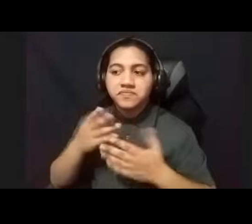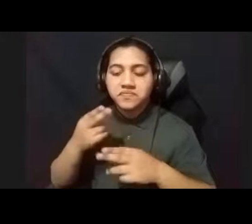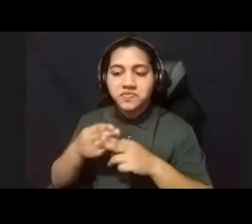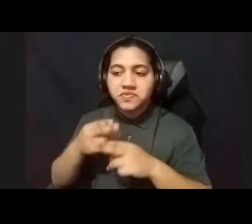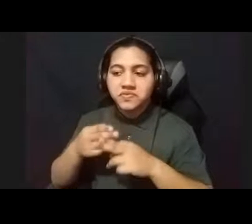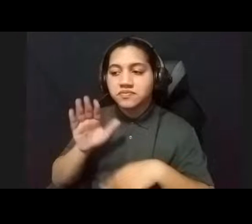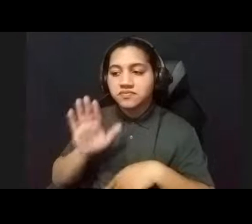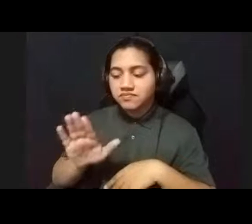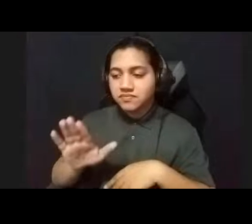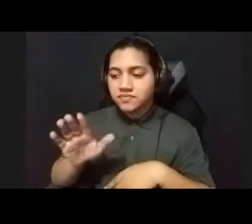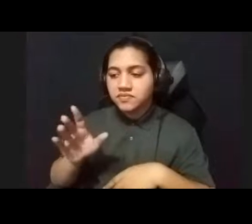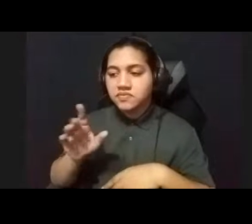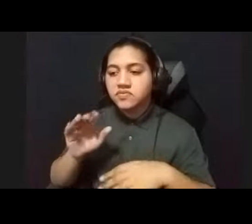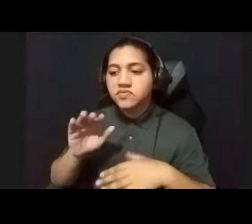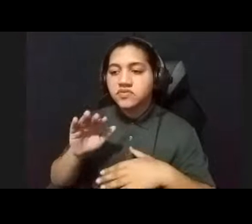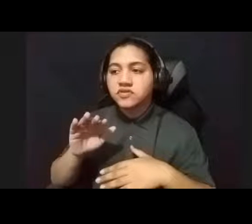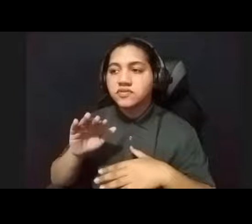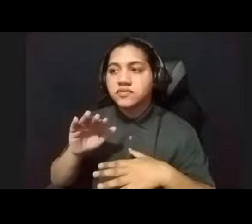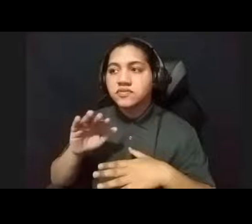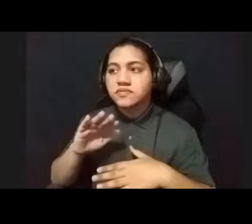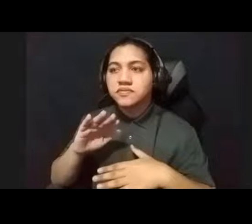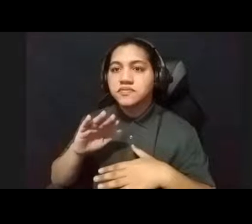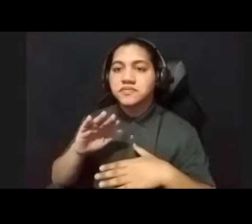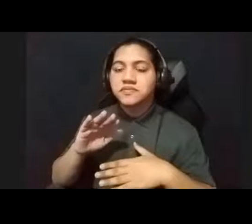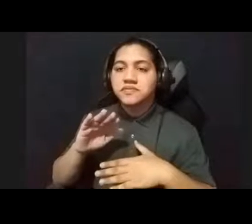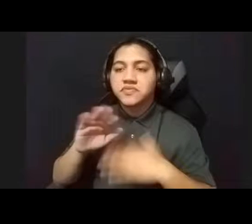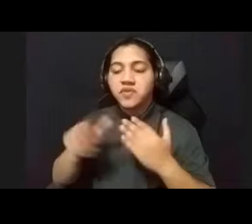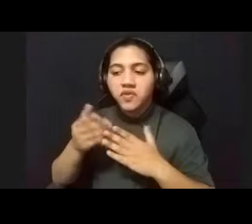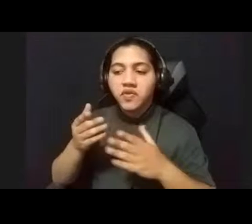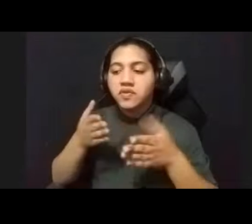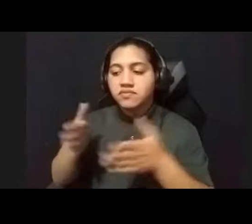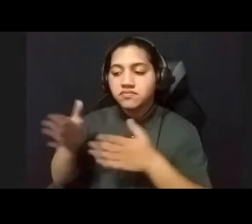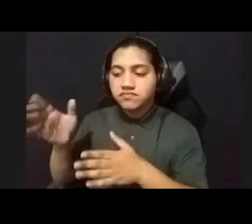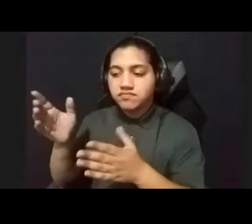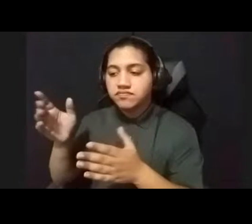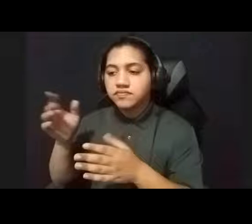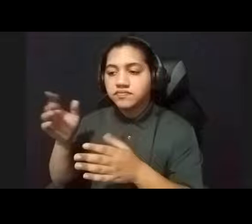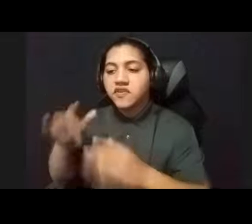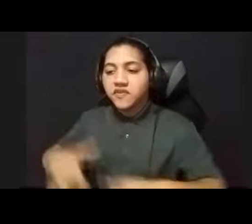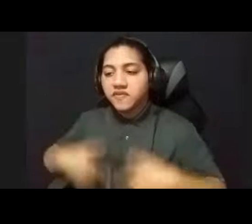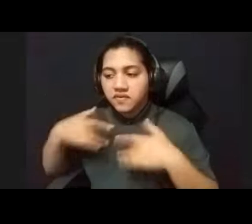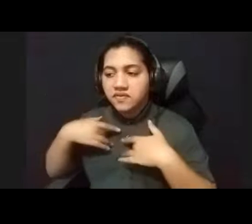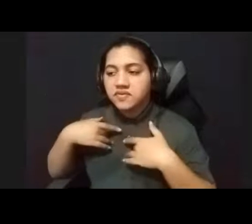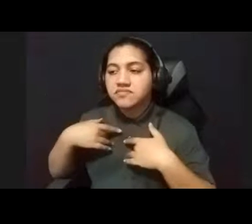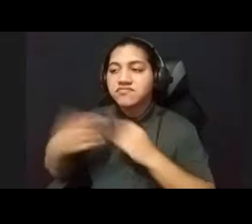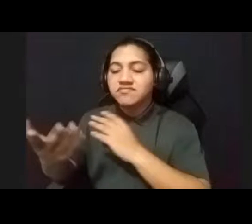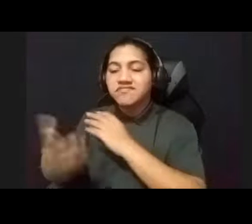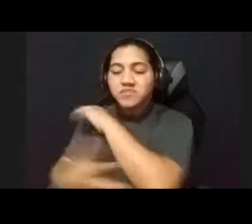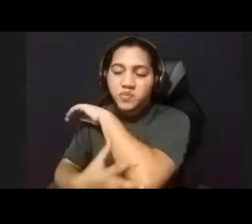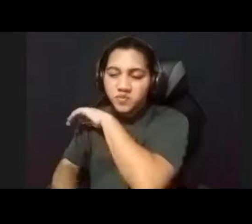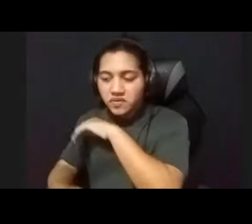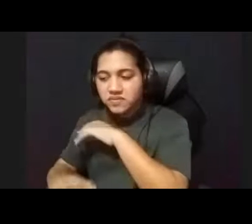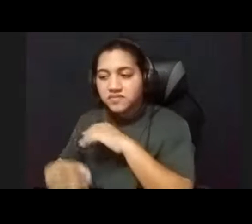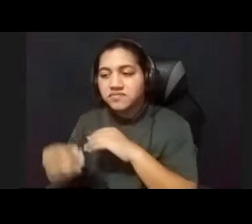Rico. En todas las versiones que tenemos de este personaje, vive con lo mínimo y siempre está realizando